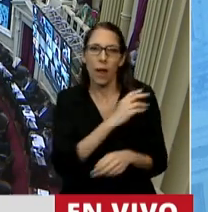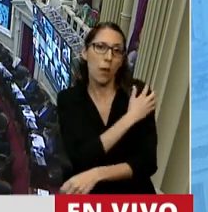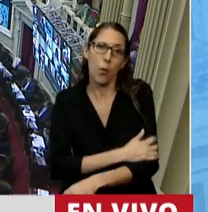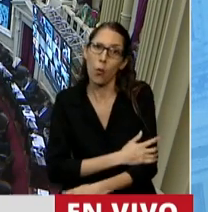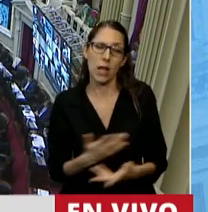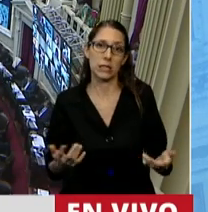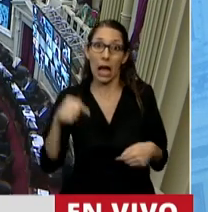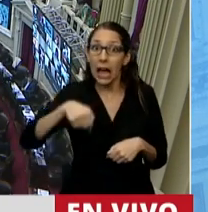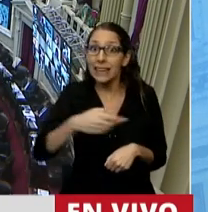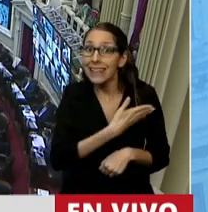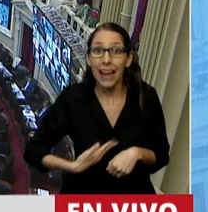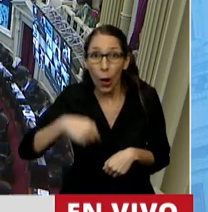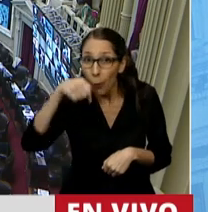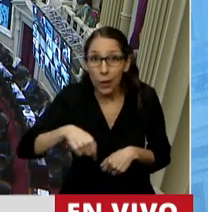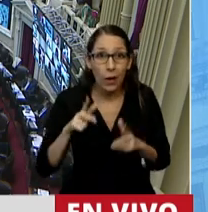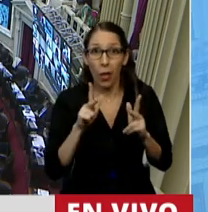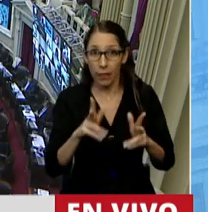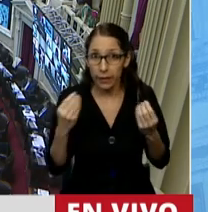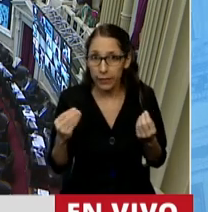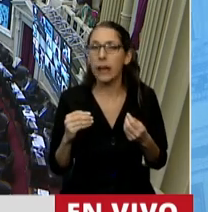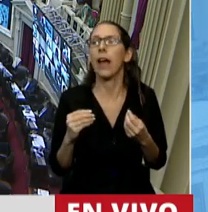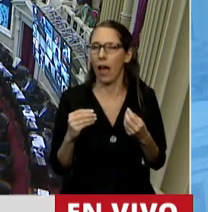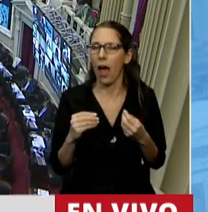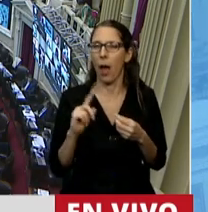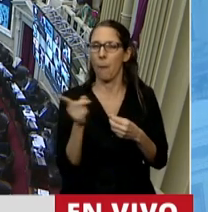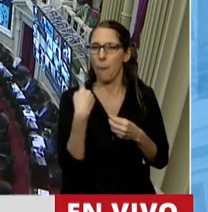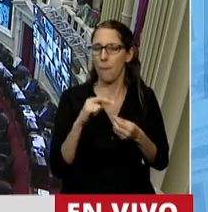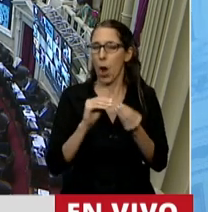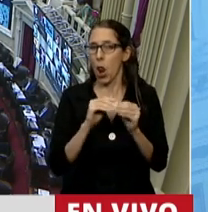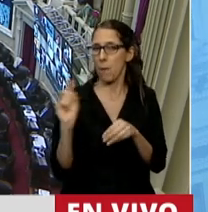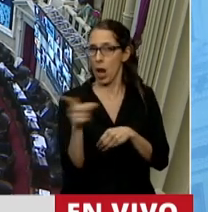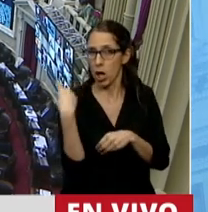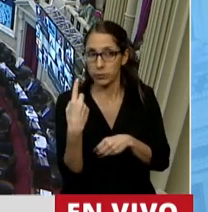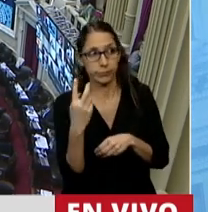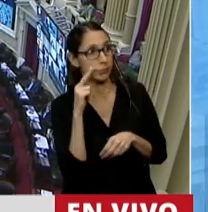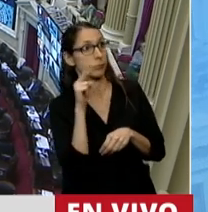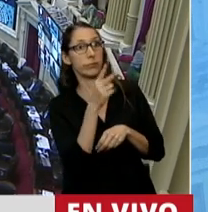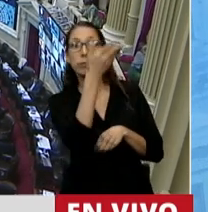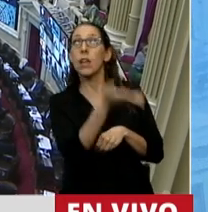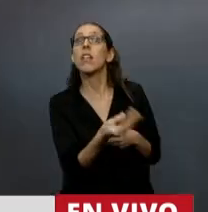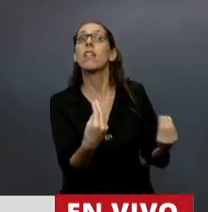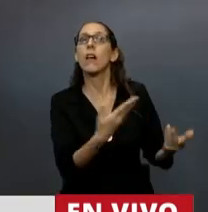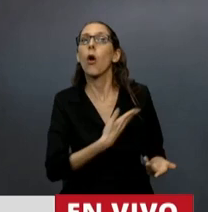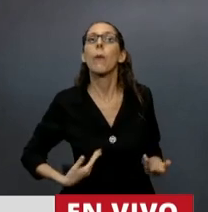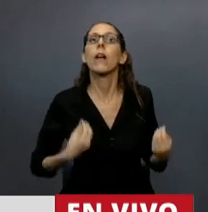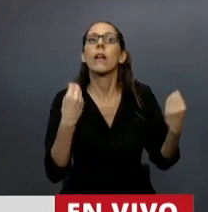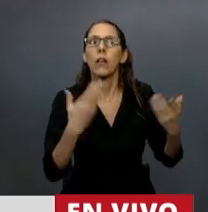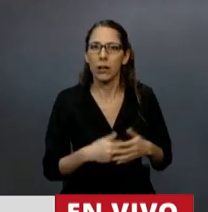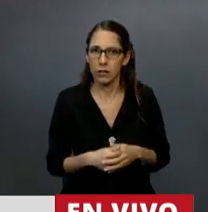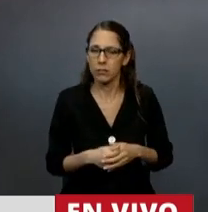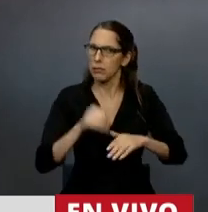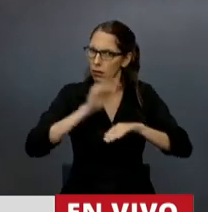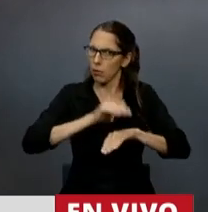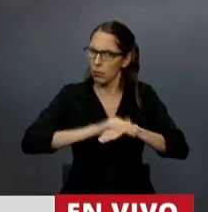el tiempo que nosotros hemos sido la pandemia, y yo creo que ellos han hecho muchísimo, también son responsables.